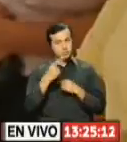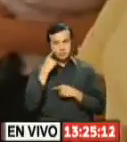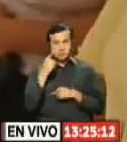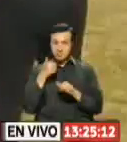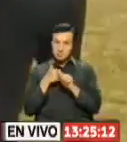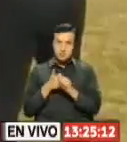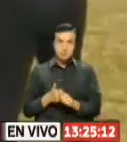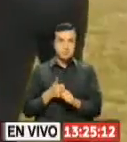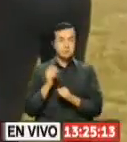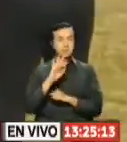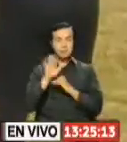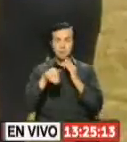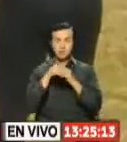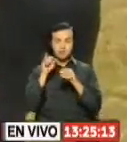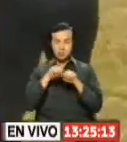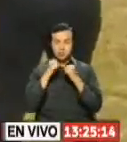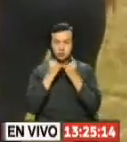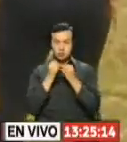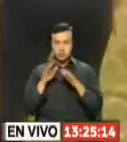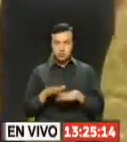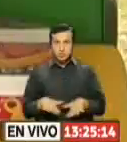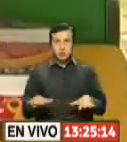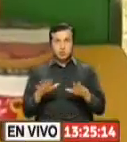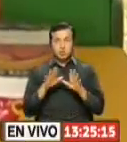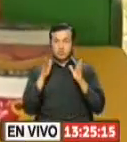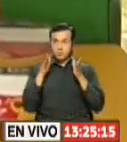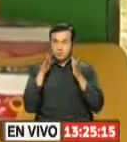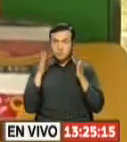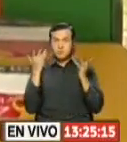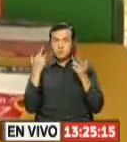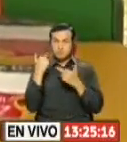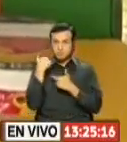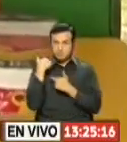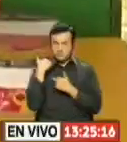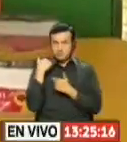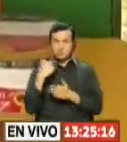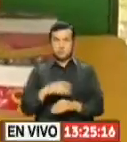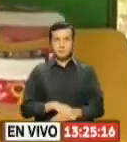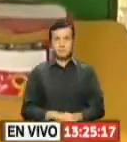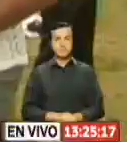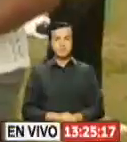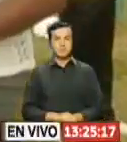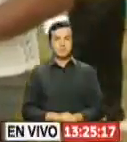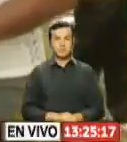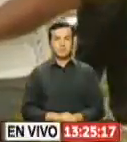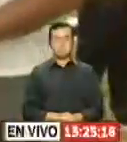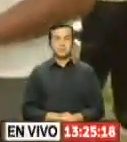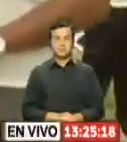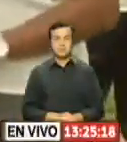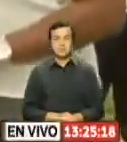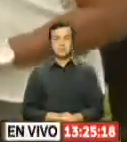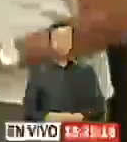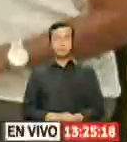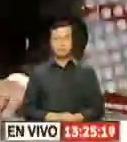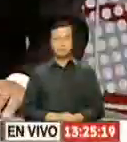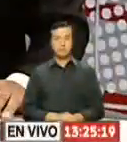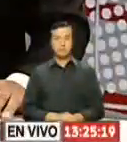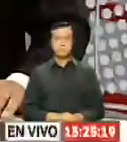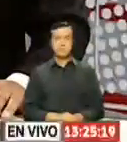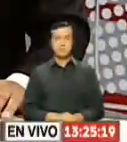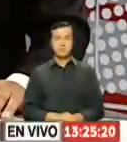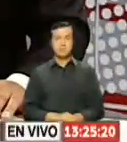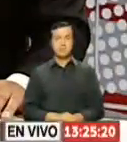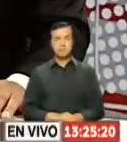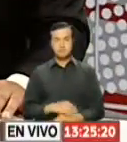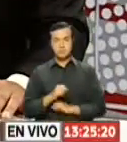permanentes que involucran a toda la sociedad y conllevan a la corresponsabilidad. Guadalupe Ayoví, Telediario.